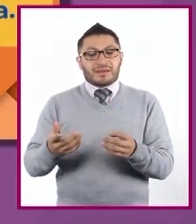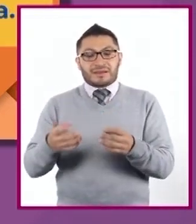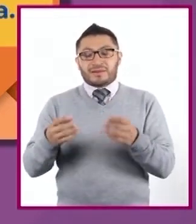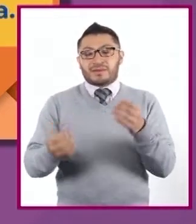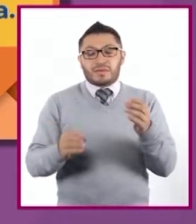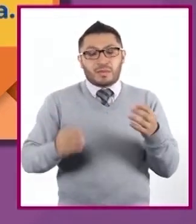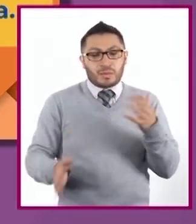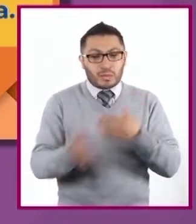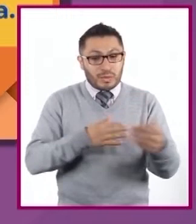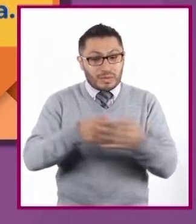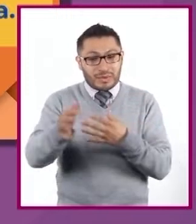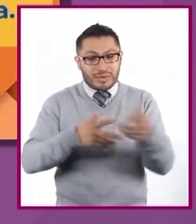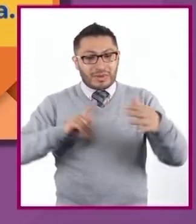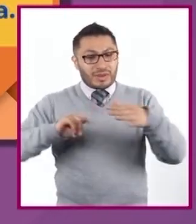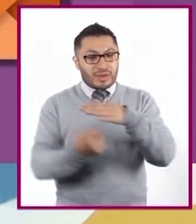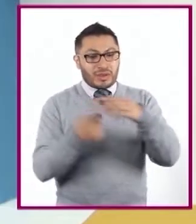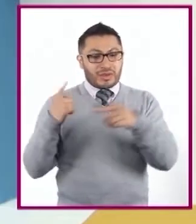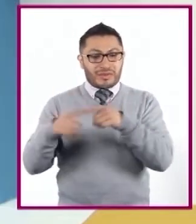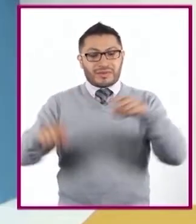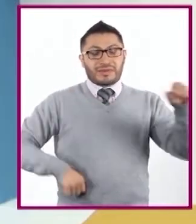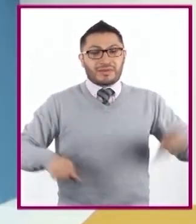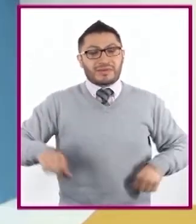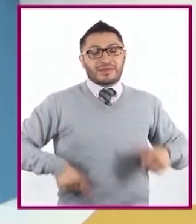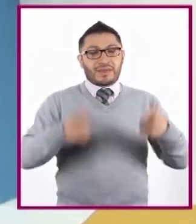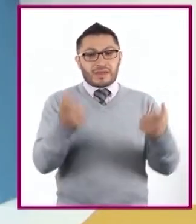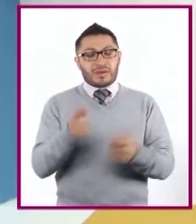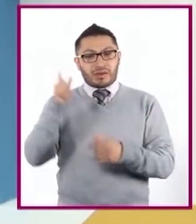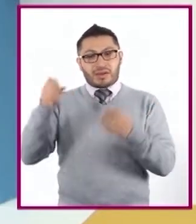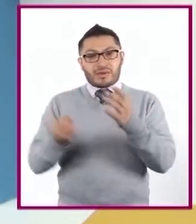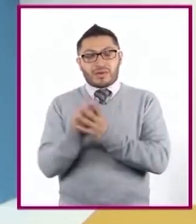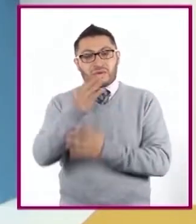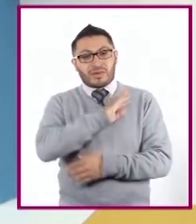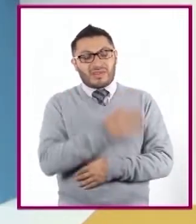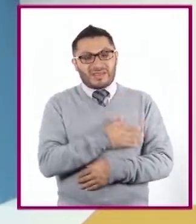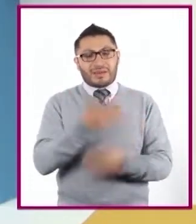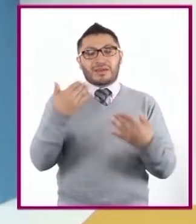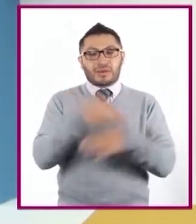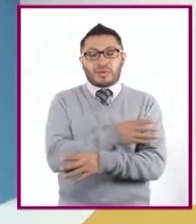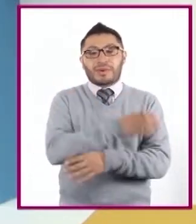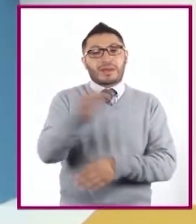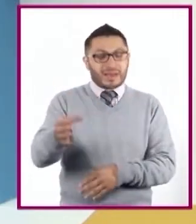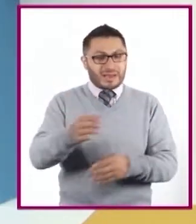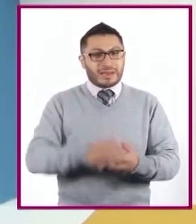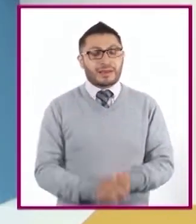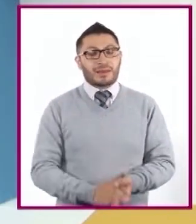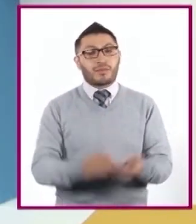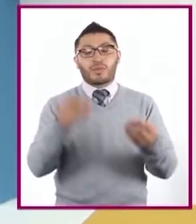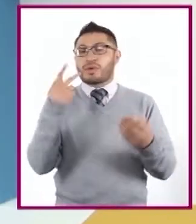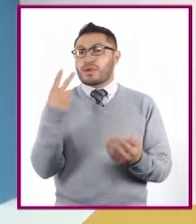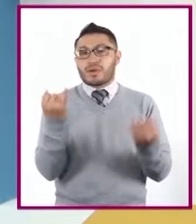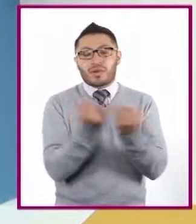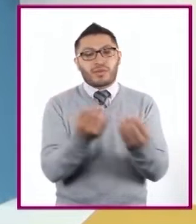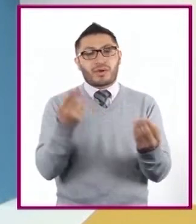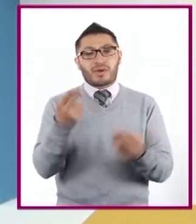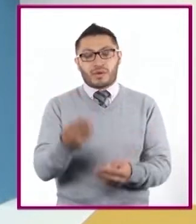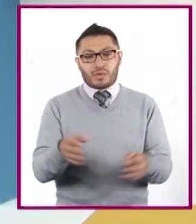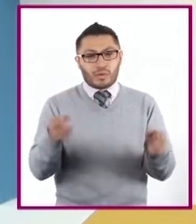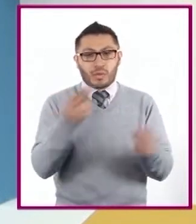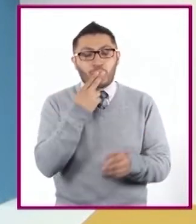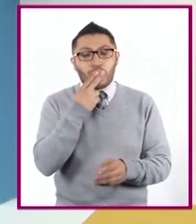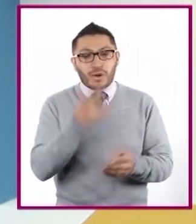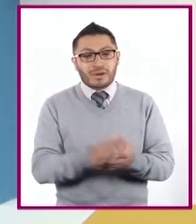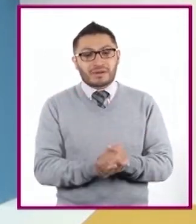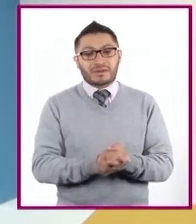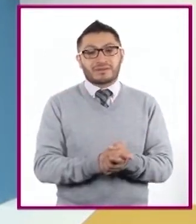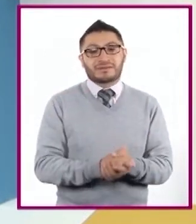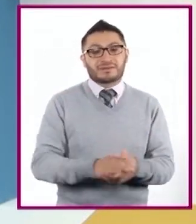actividades económicas de Nueva España, es decir, en la agricultura, ganadería y minería, así como el funcionamiento de los obrajes como